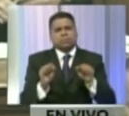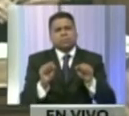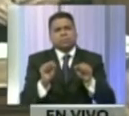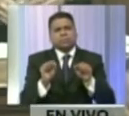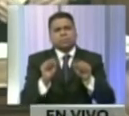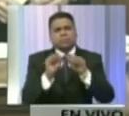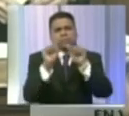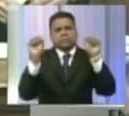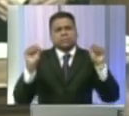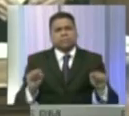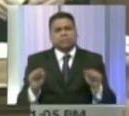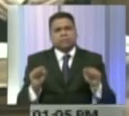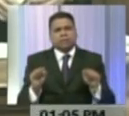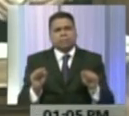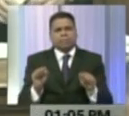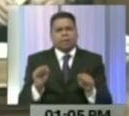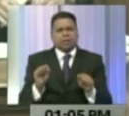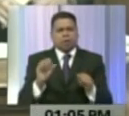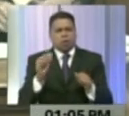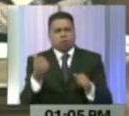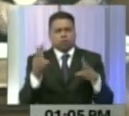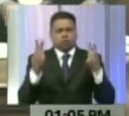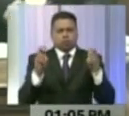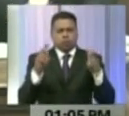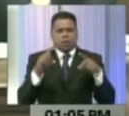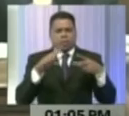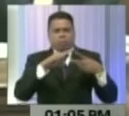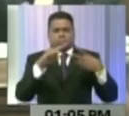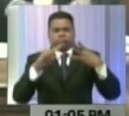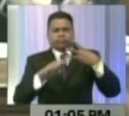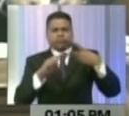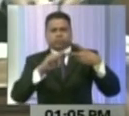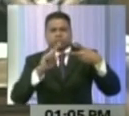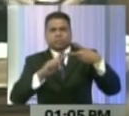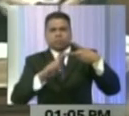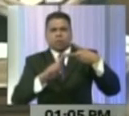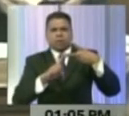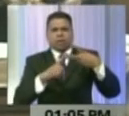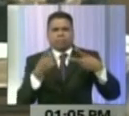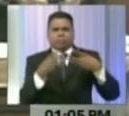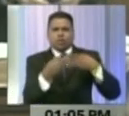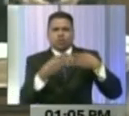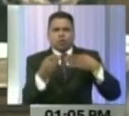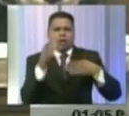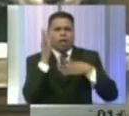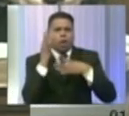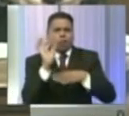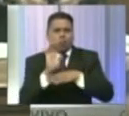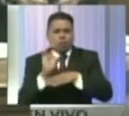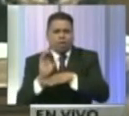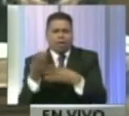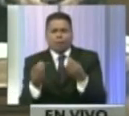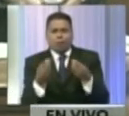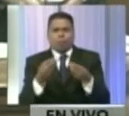¿No? Mira, en el protegido, todo lo que podamos,